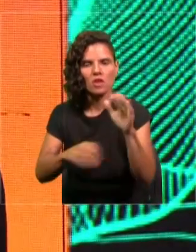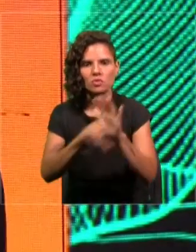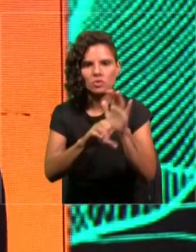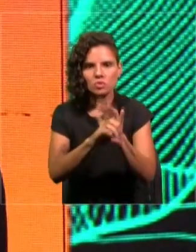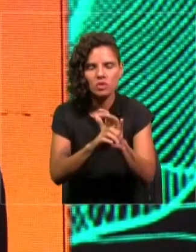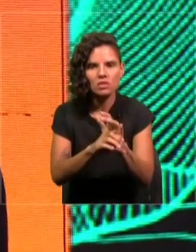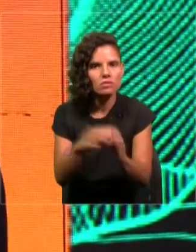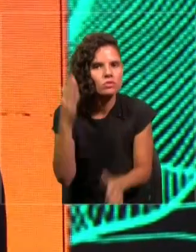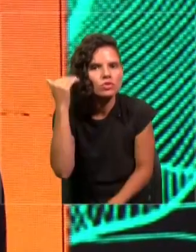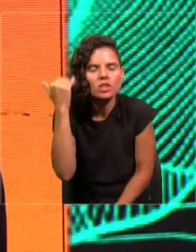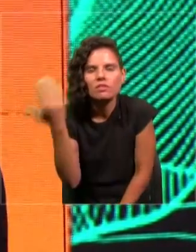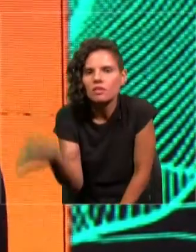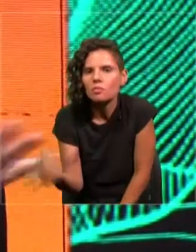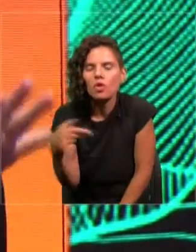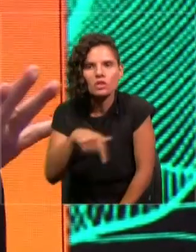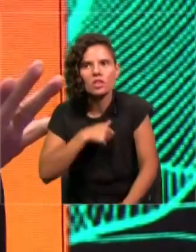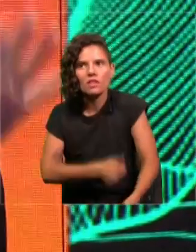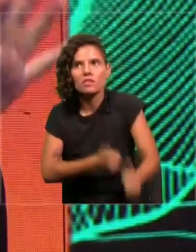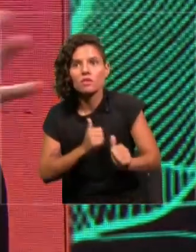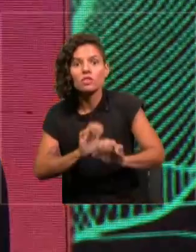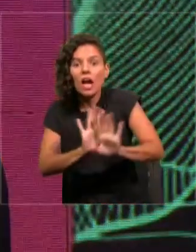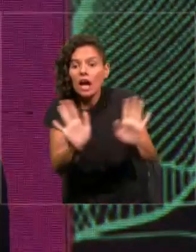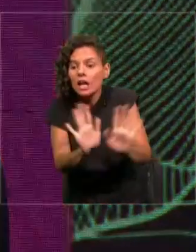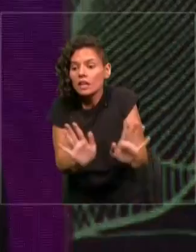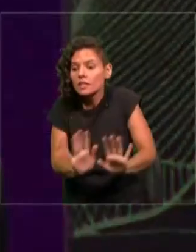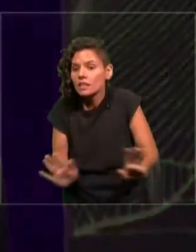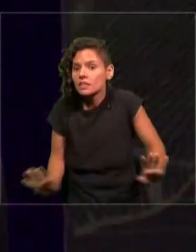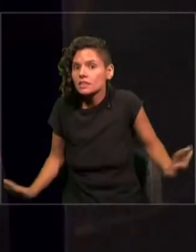Yo creo que ese es nuestro desafío y ahí estoy terminando.